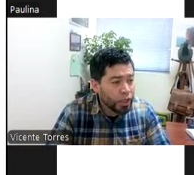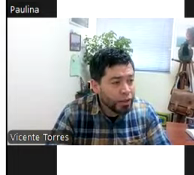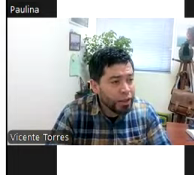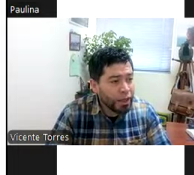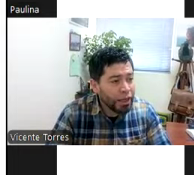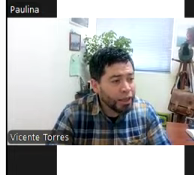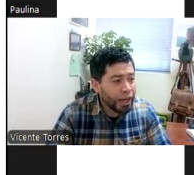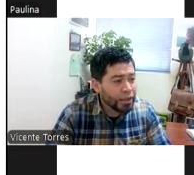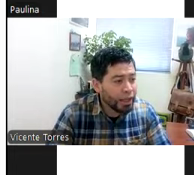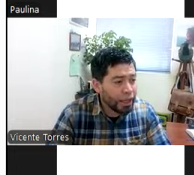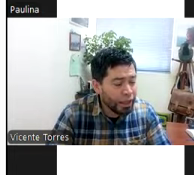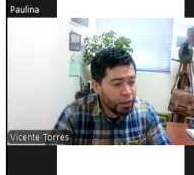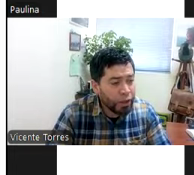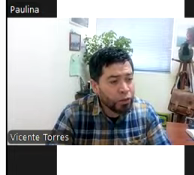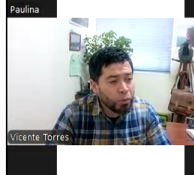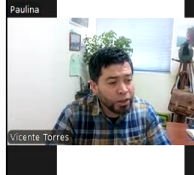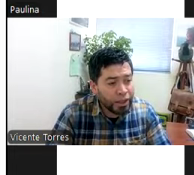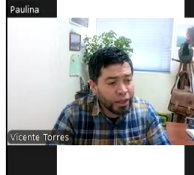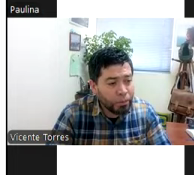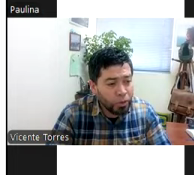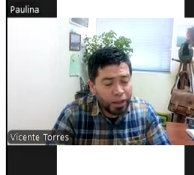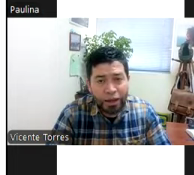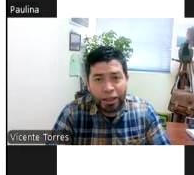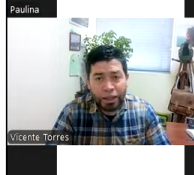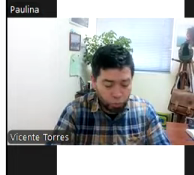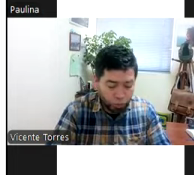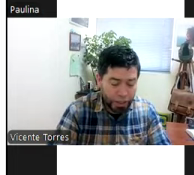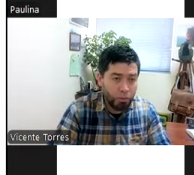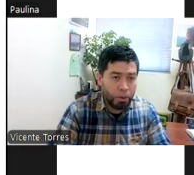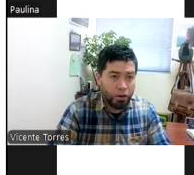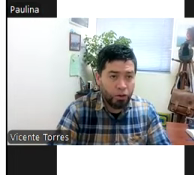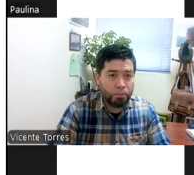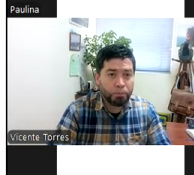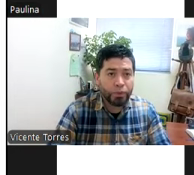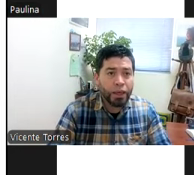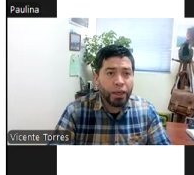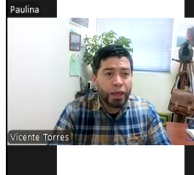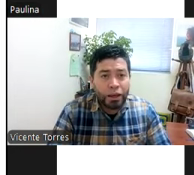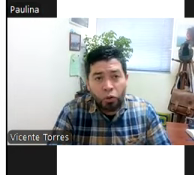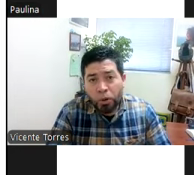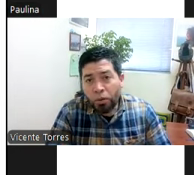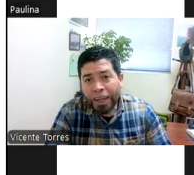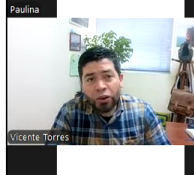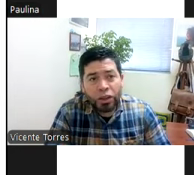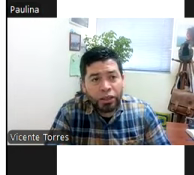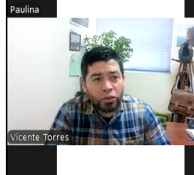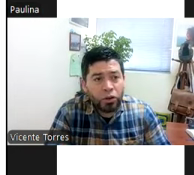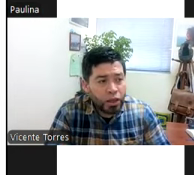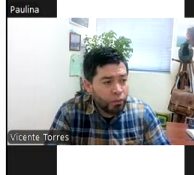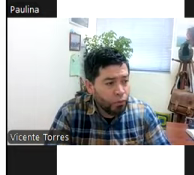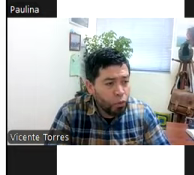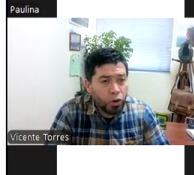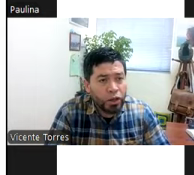su tesis es indagar si es que este factor pudiese ser el responsable de esta ruptura del complejo. Un poco más de